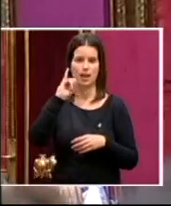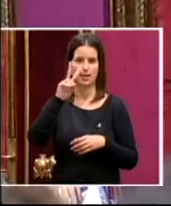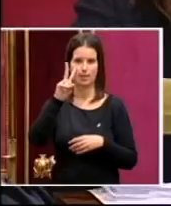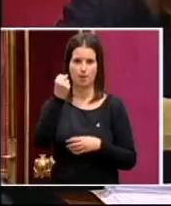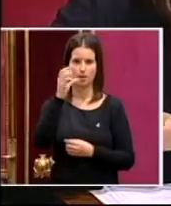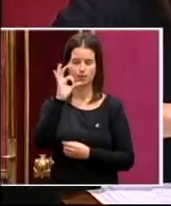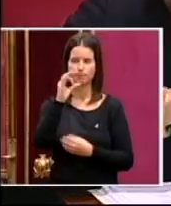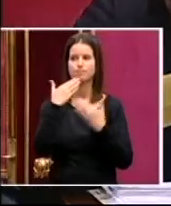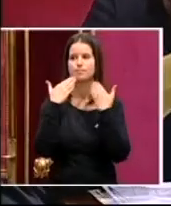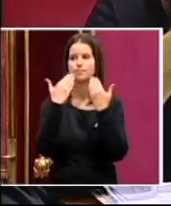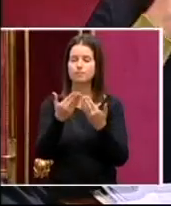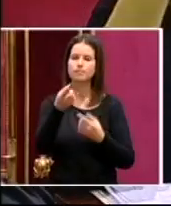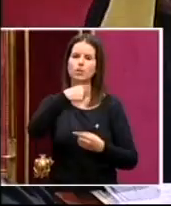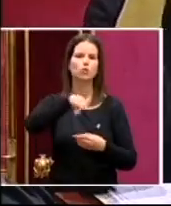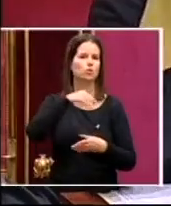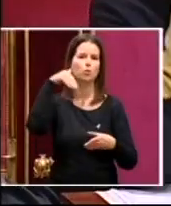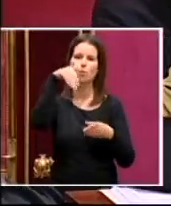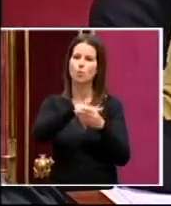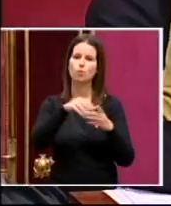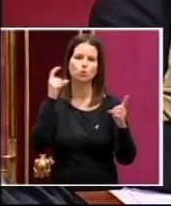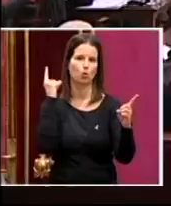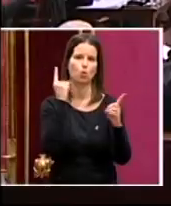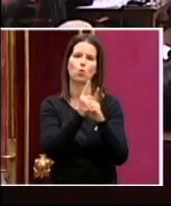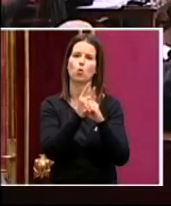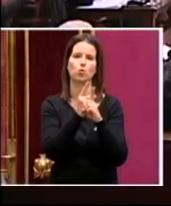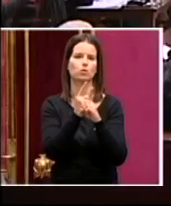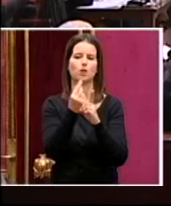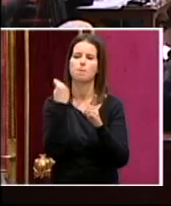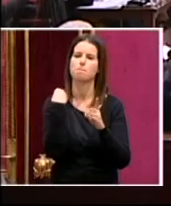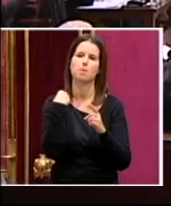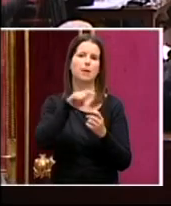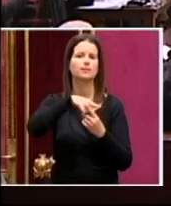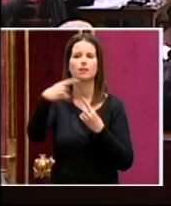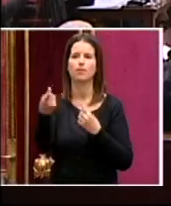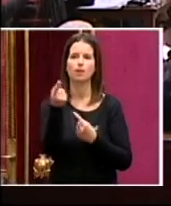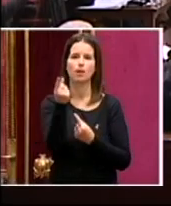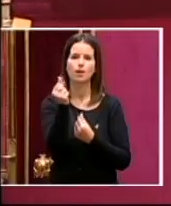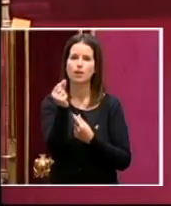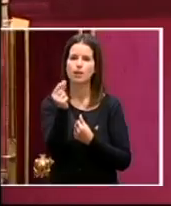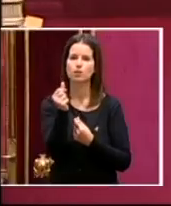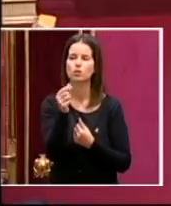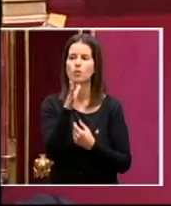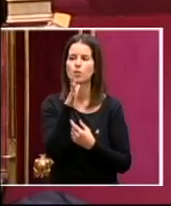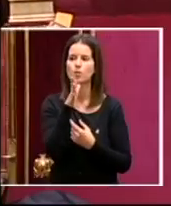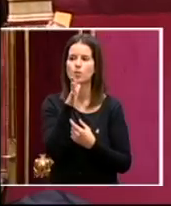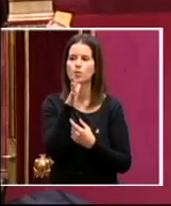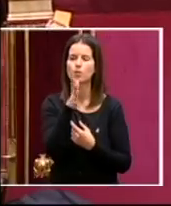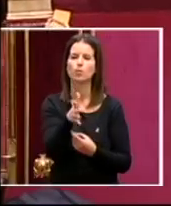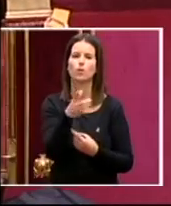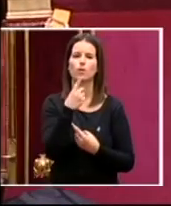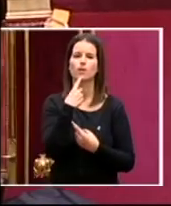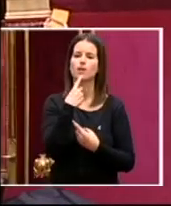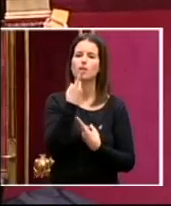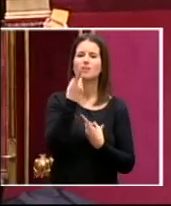Nosotros vamos a votar en contra de esta transferencia de crédito porque en primer lugar alegan a una cuestión